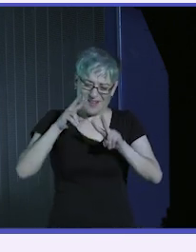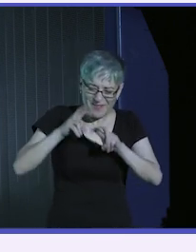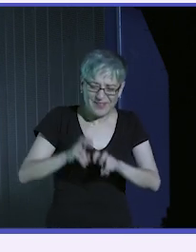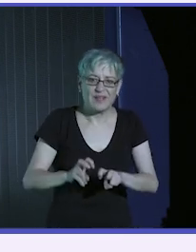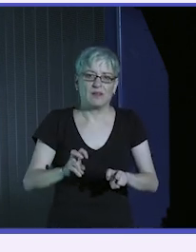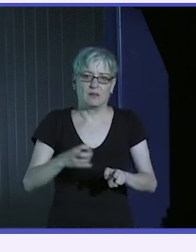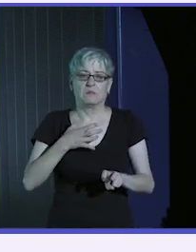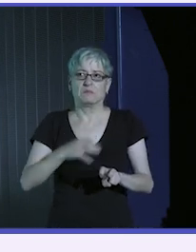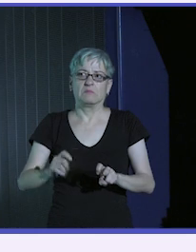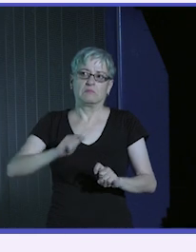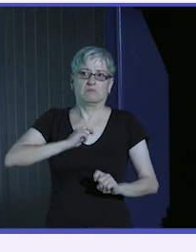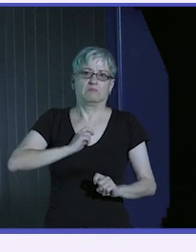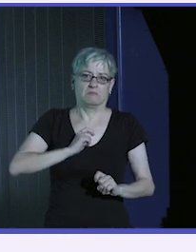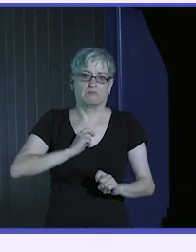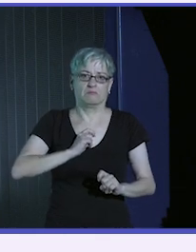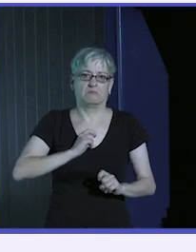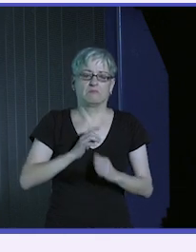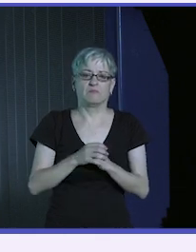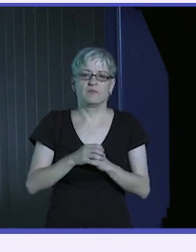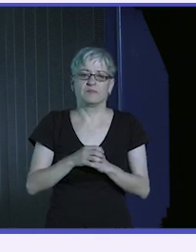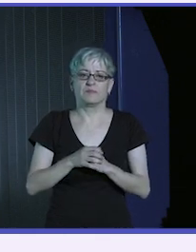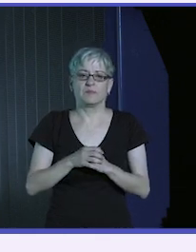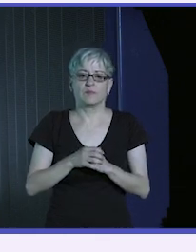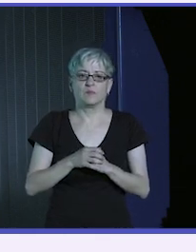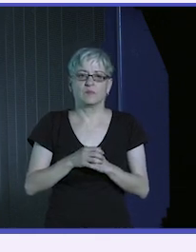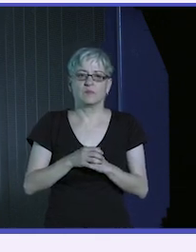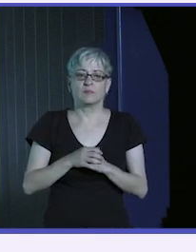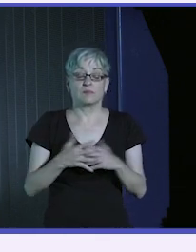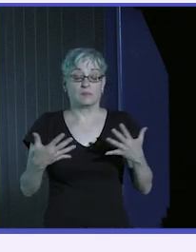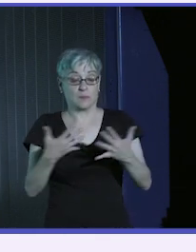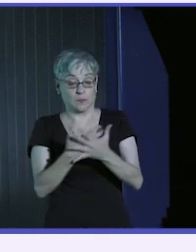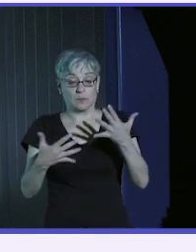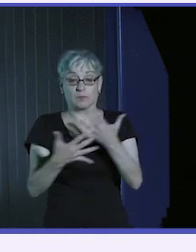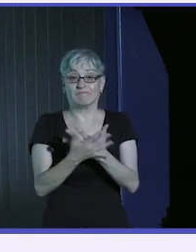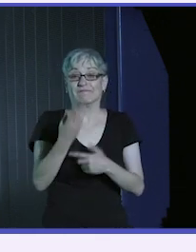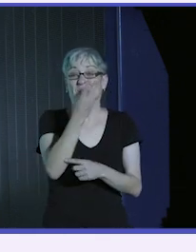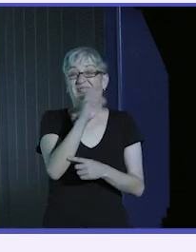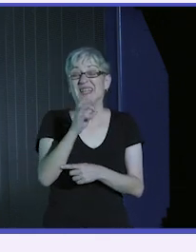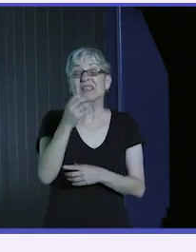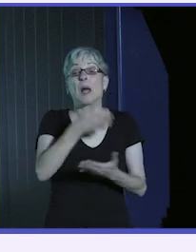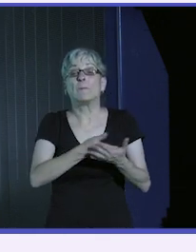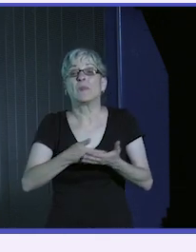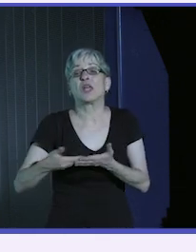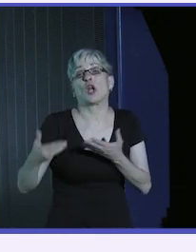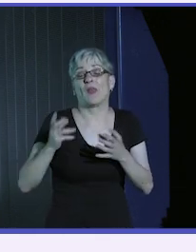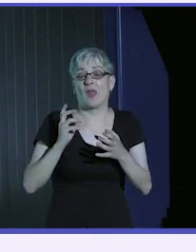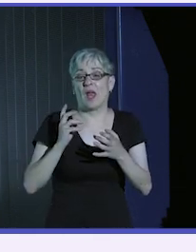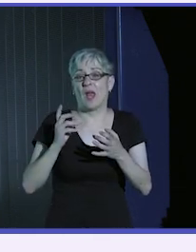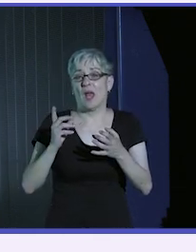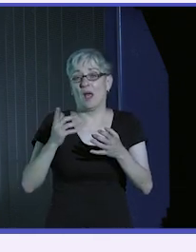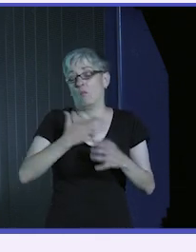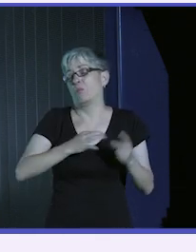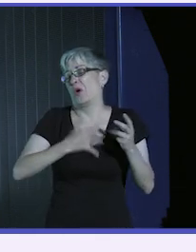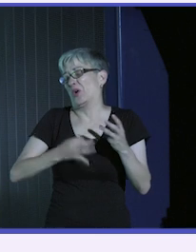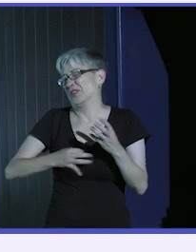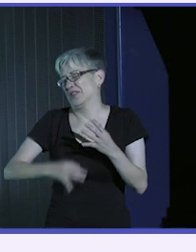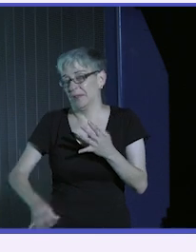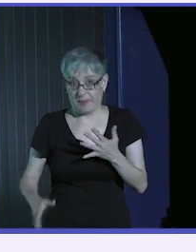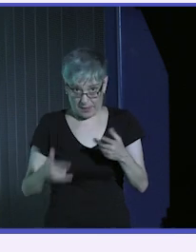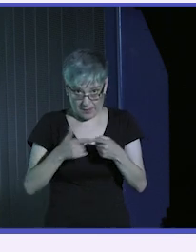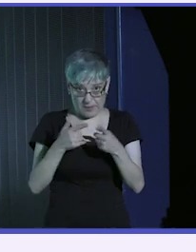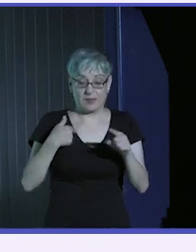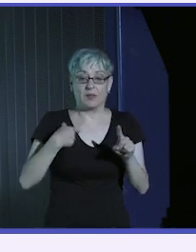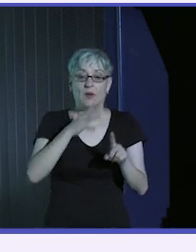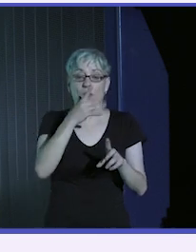investigaciones. Fijaos que en este enfoque iterativo se empezó por más de 30 millones de combinaciones. ¿Por qué? Porque son todas las posibles